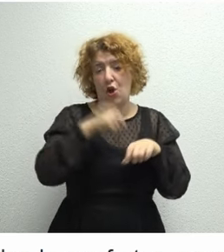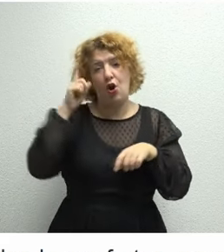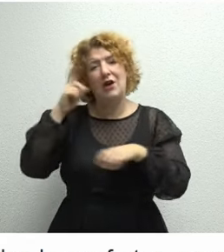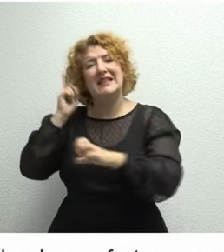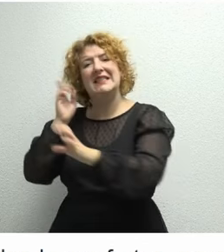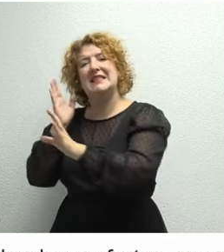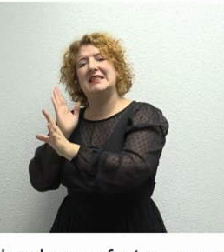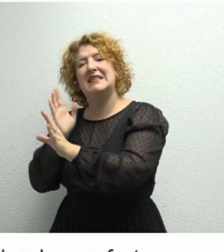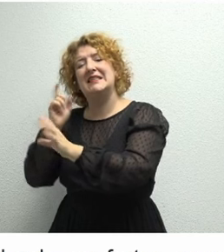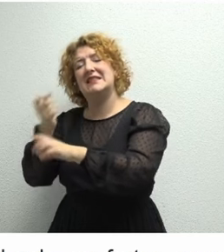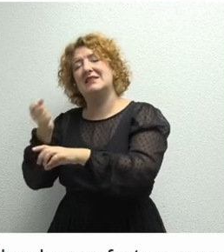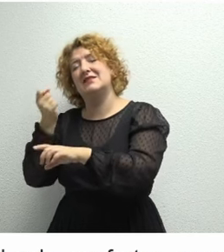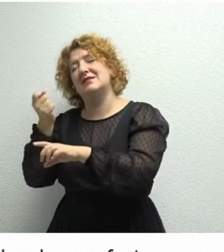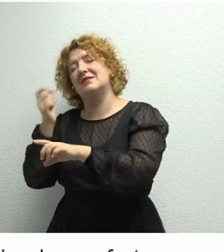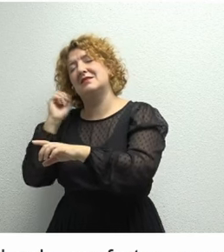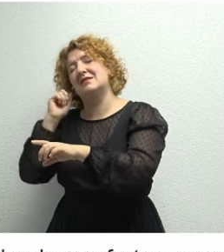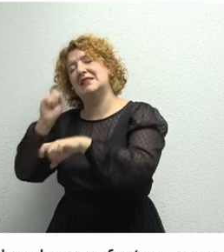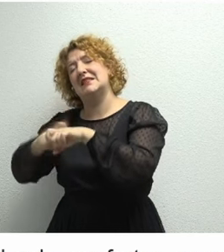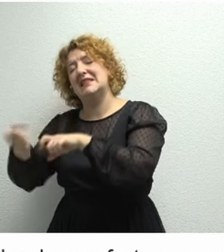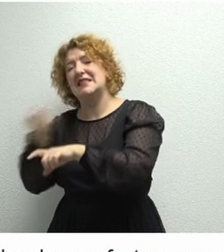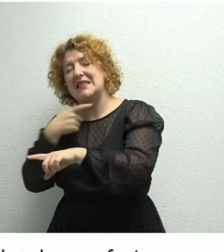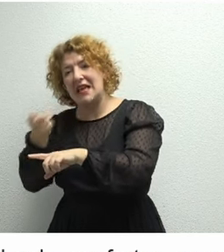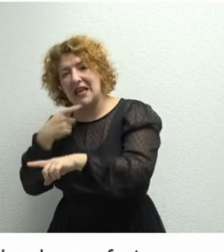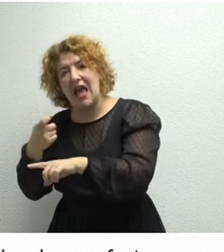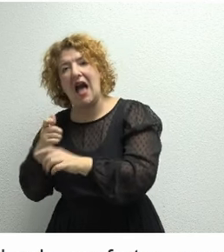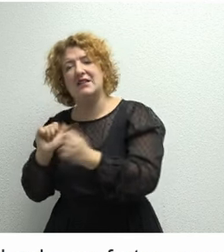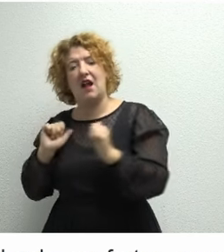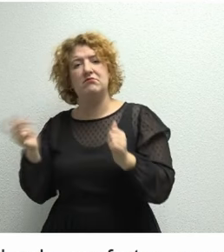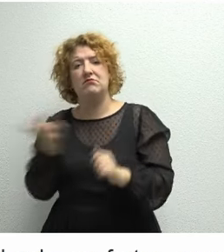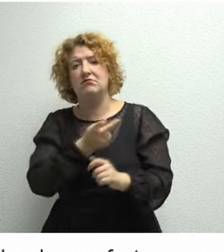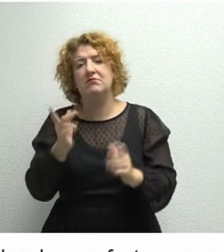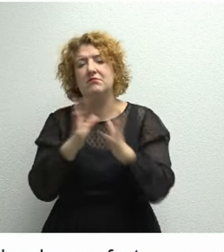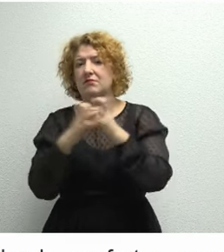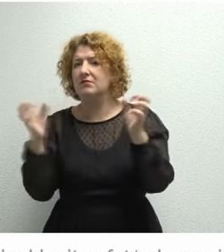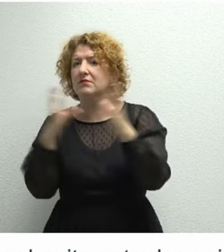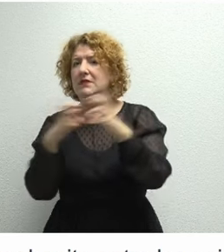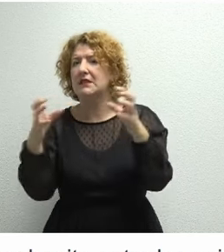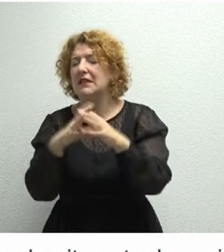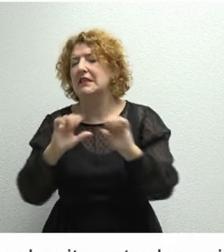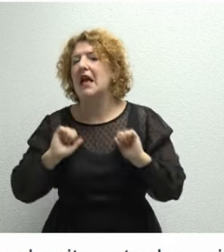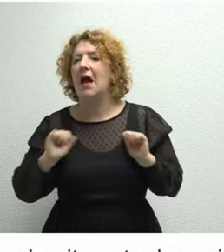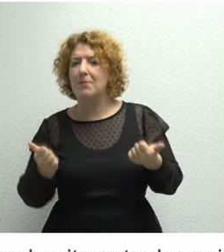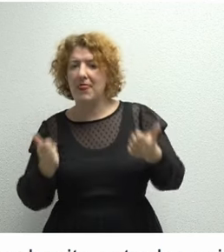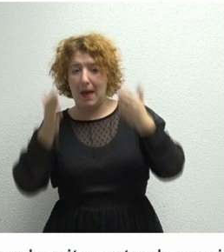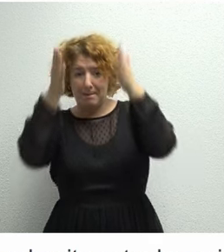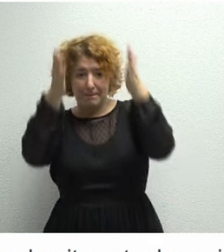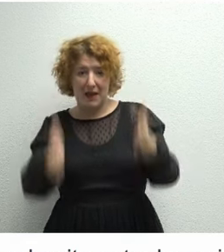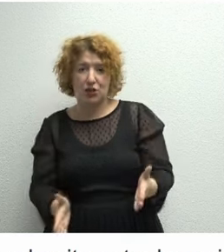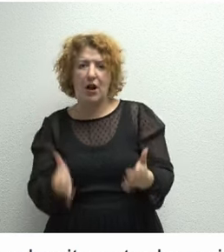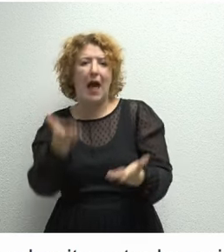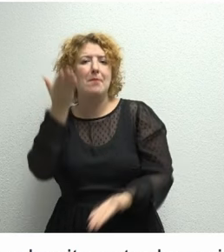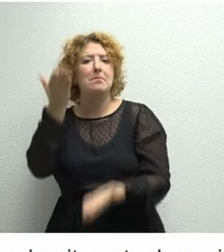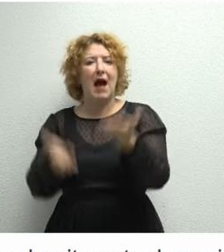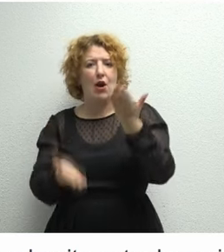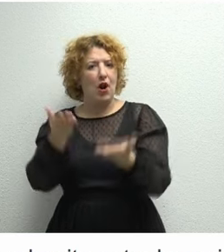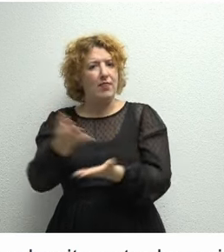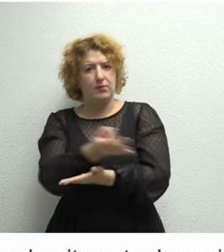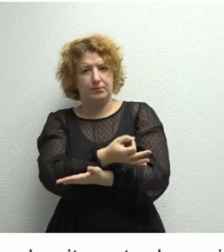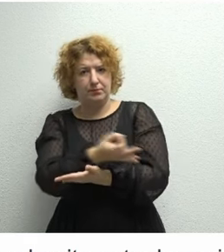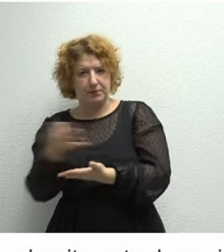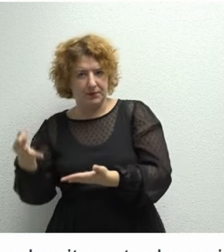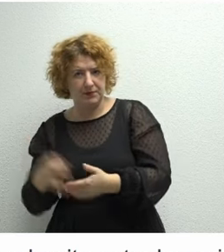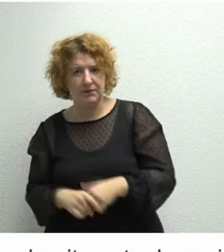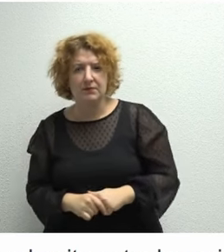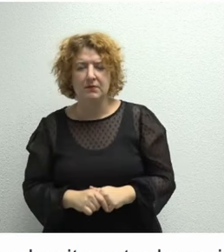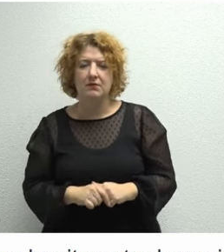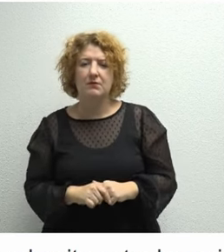modelo biopsicosocial multimodal va cogiendo cuerpo se va evaluando las personas en condiciones Tenemos también celebro que hacemos